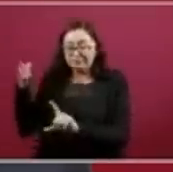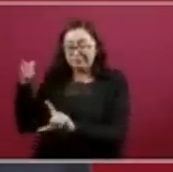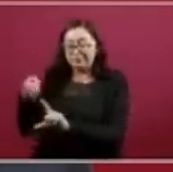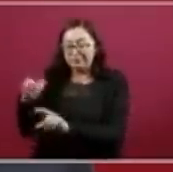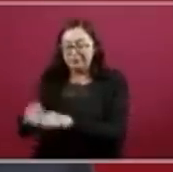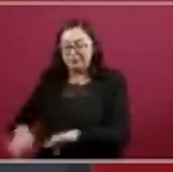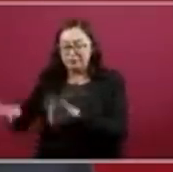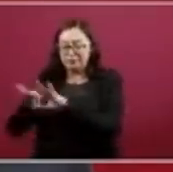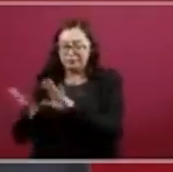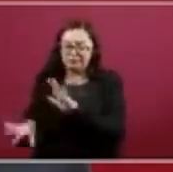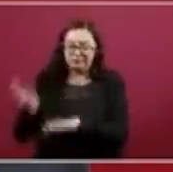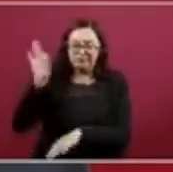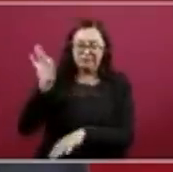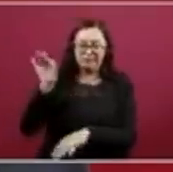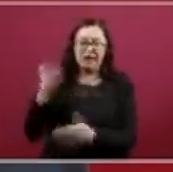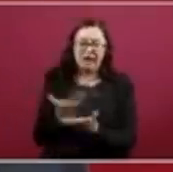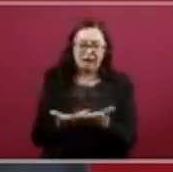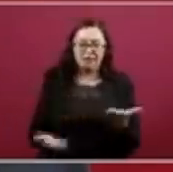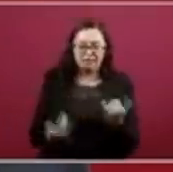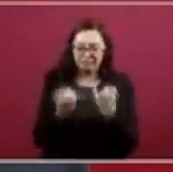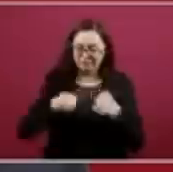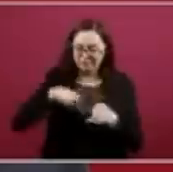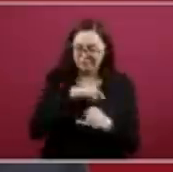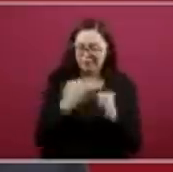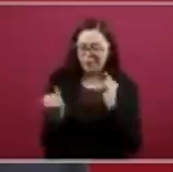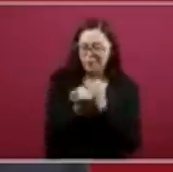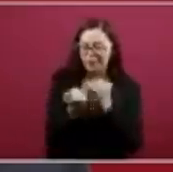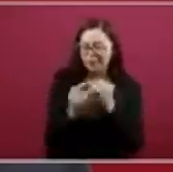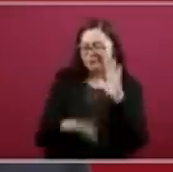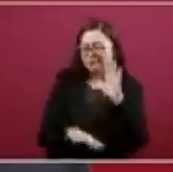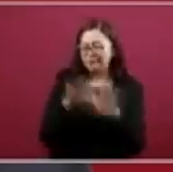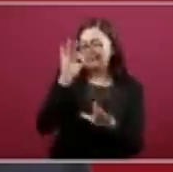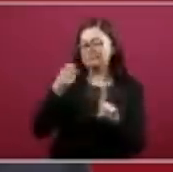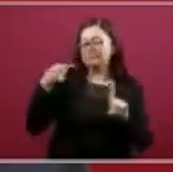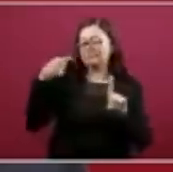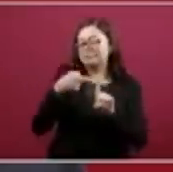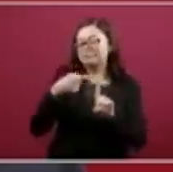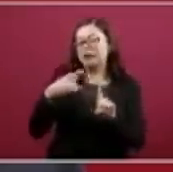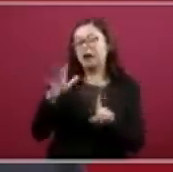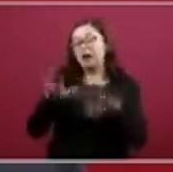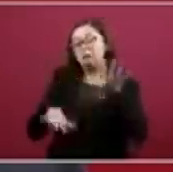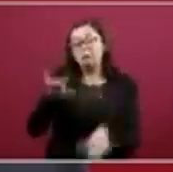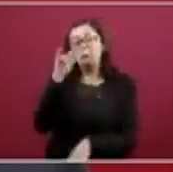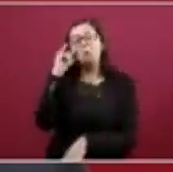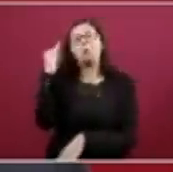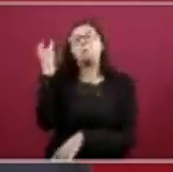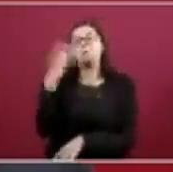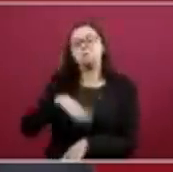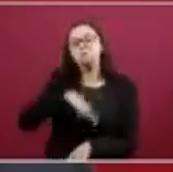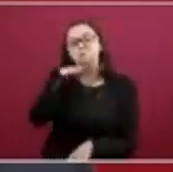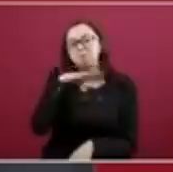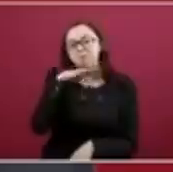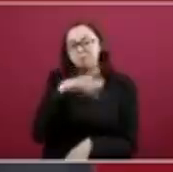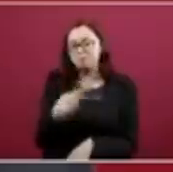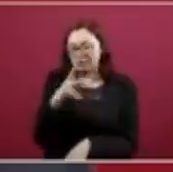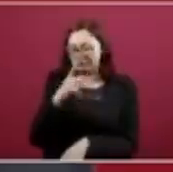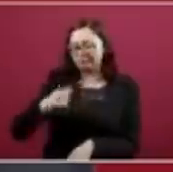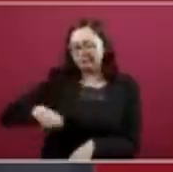importantísima que no se tomaba en cuenta y sigue sin tomarse en cuenta.